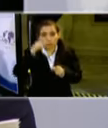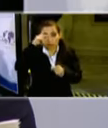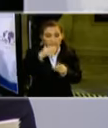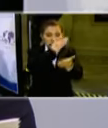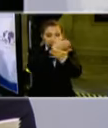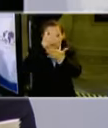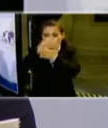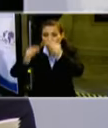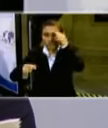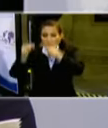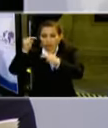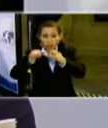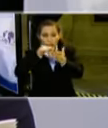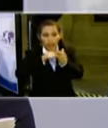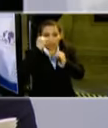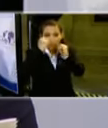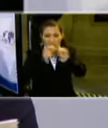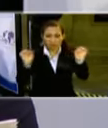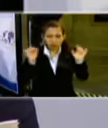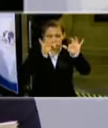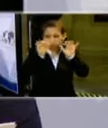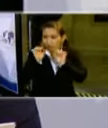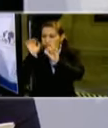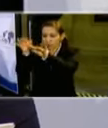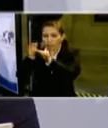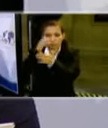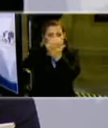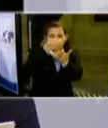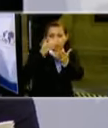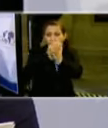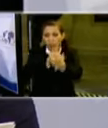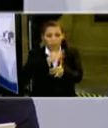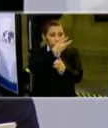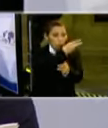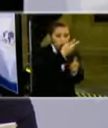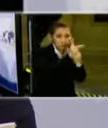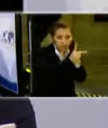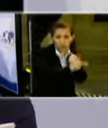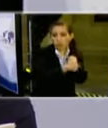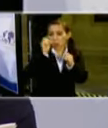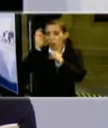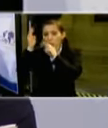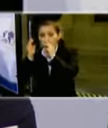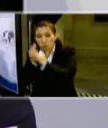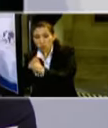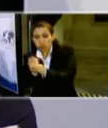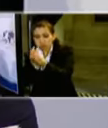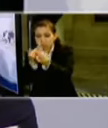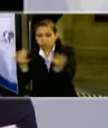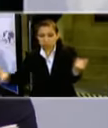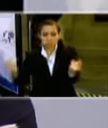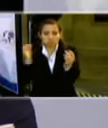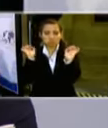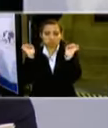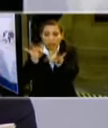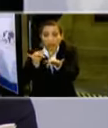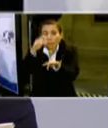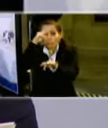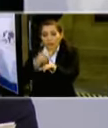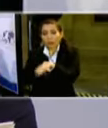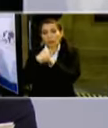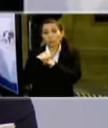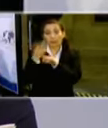múltiples niveles y escenarios internacionales, tanto a nivel bilateral como a nivel multilateral. Yo creo que la política exterior